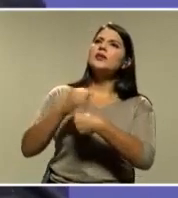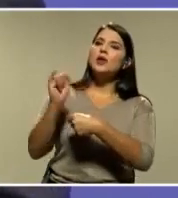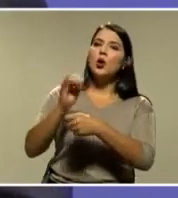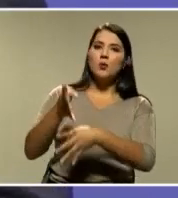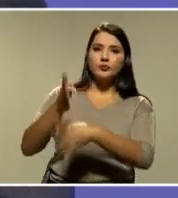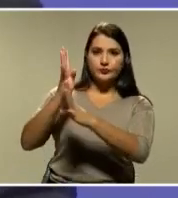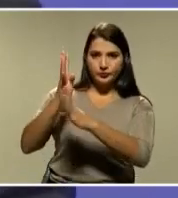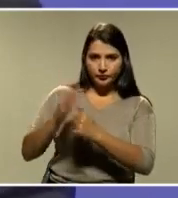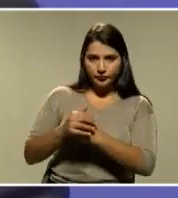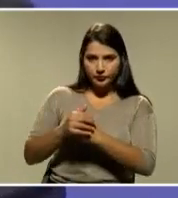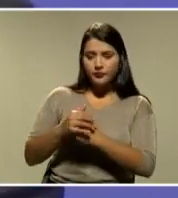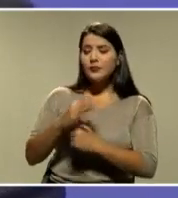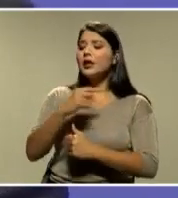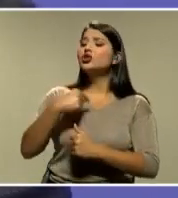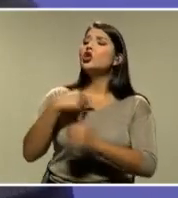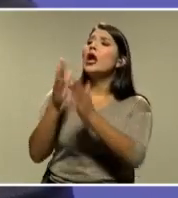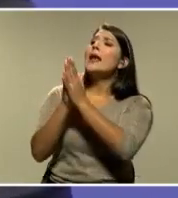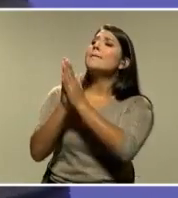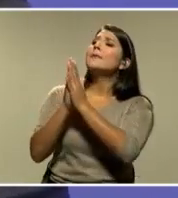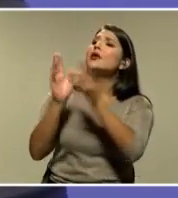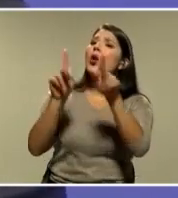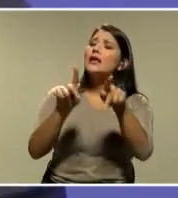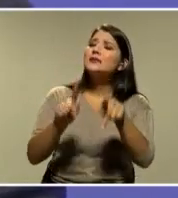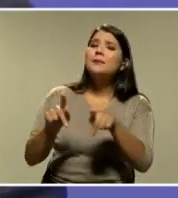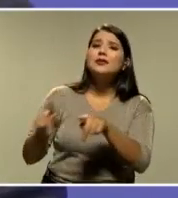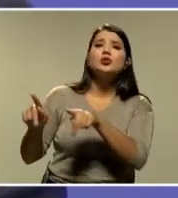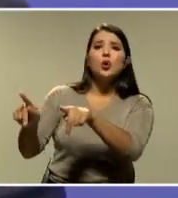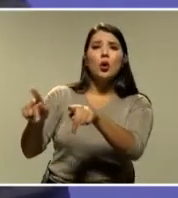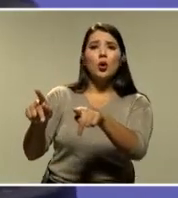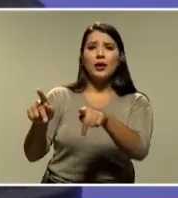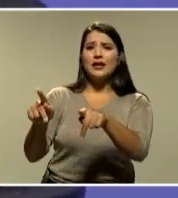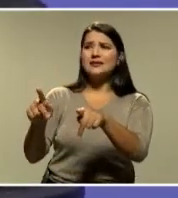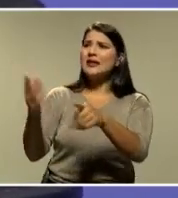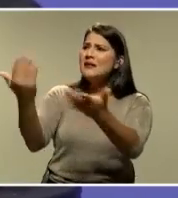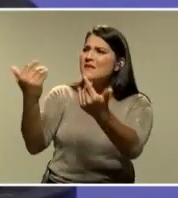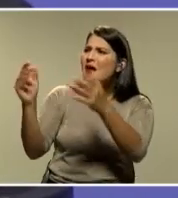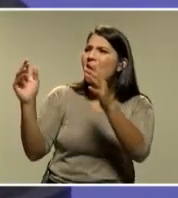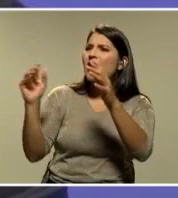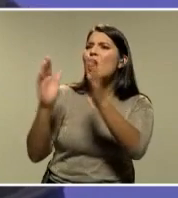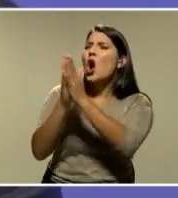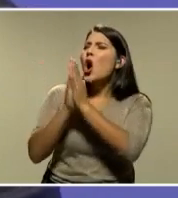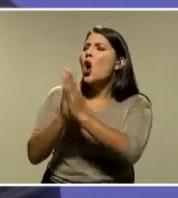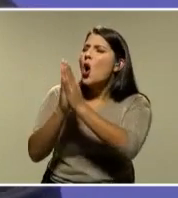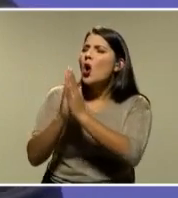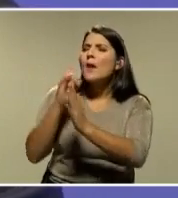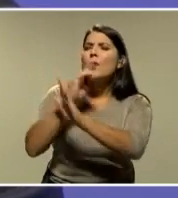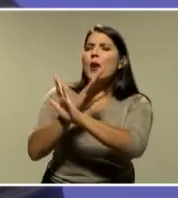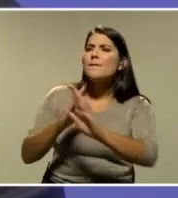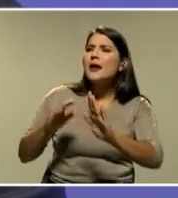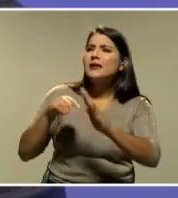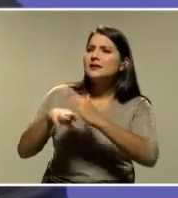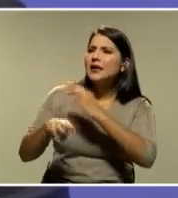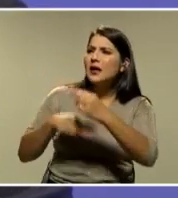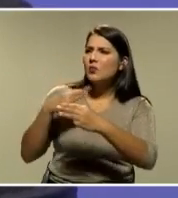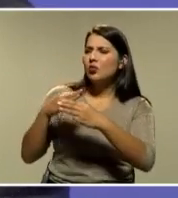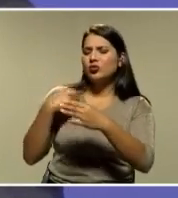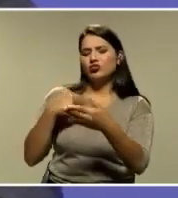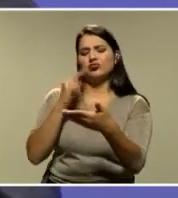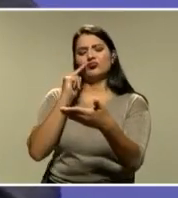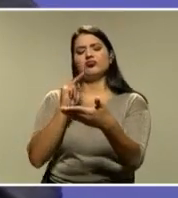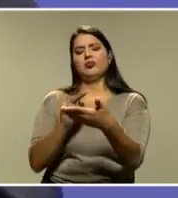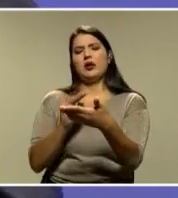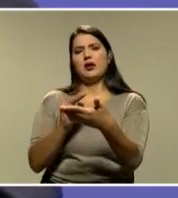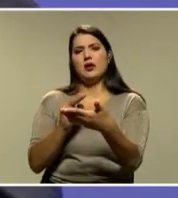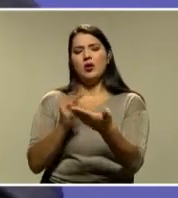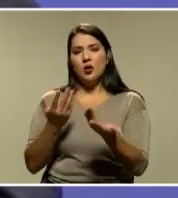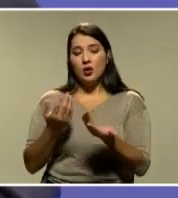así, o algo así, donde yo estoy pidiéndole a la gente que que se unan en cadenas de oración por la paz en el mundo. Yo veo el posteo o lo que